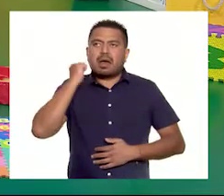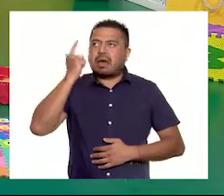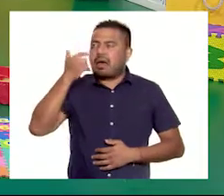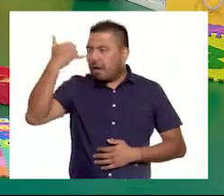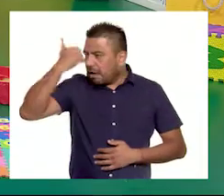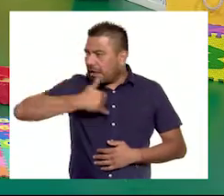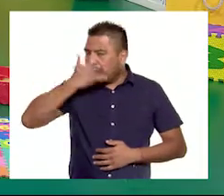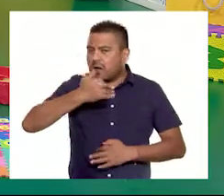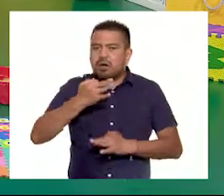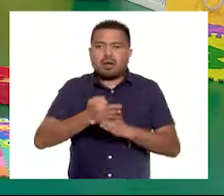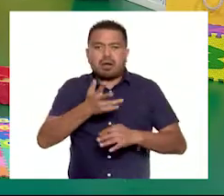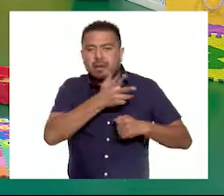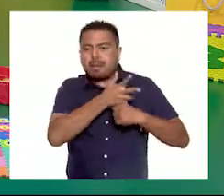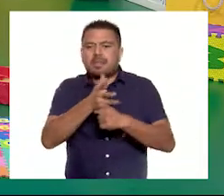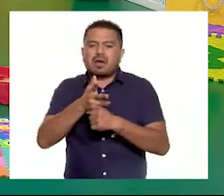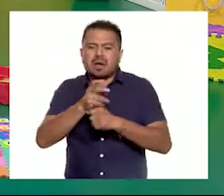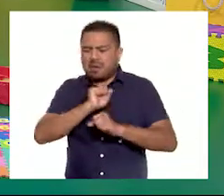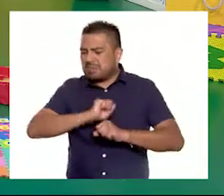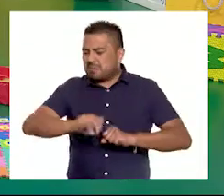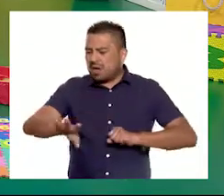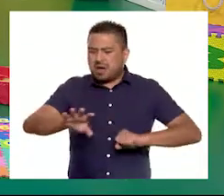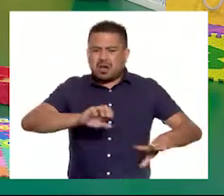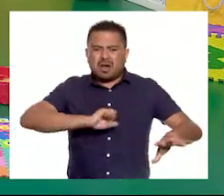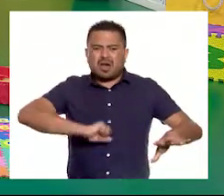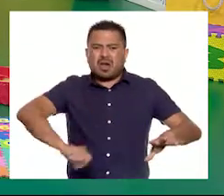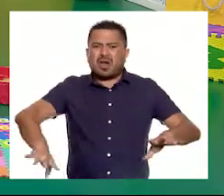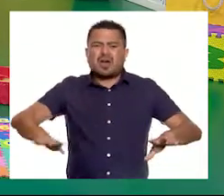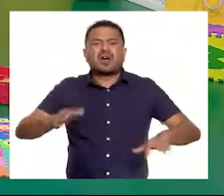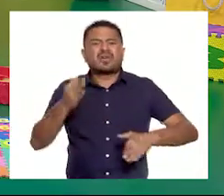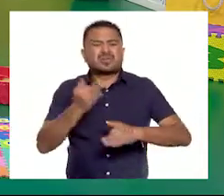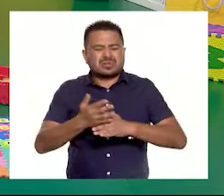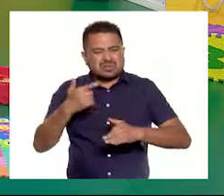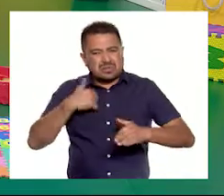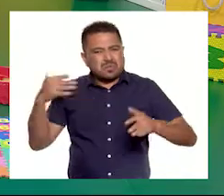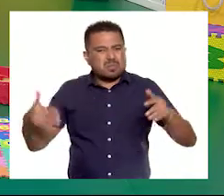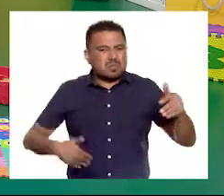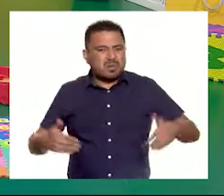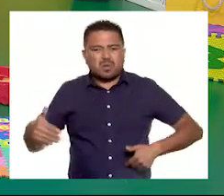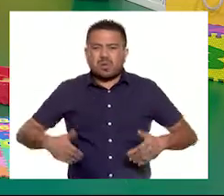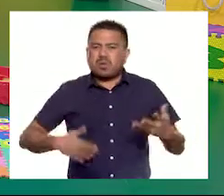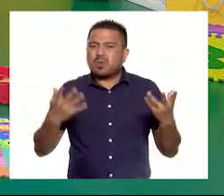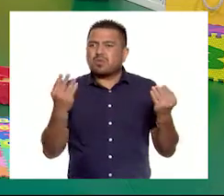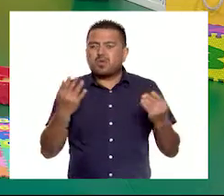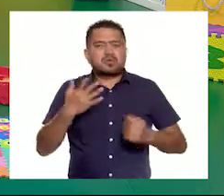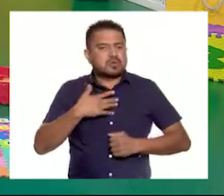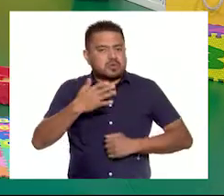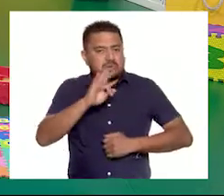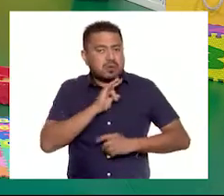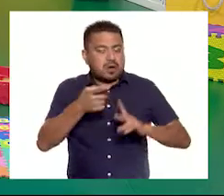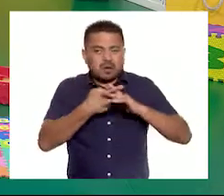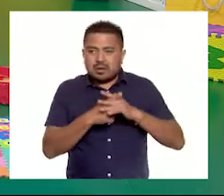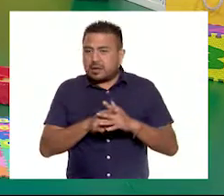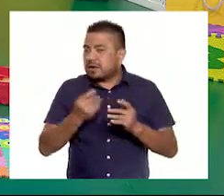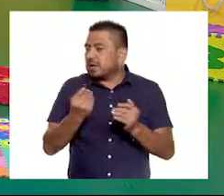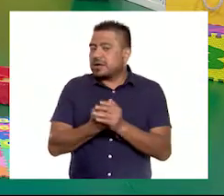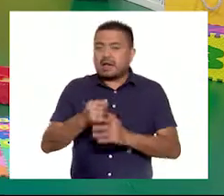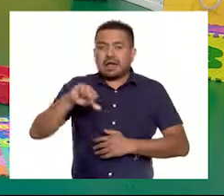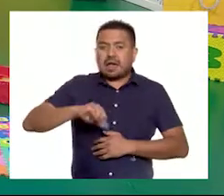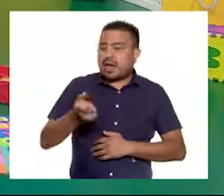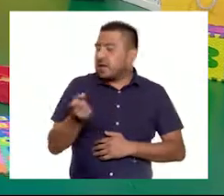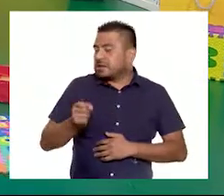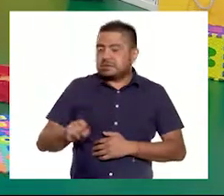cuenta de que íbamos a grabar aquí y dejó todo este tiradero, lo cual me molesta mucho. Así que yo no puedo comenzar nuestra clase